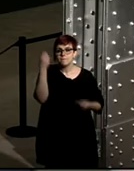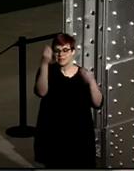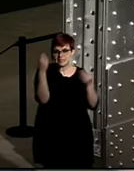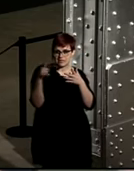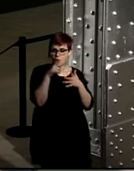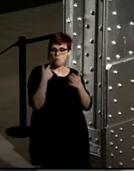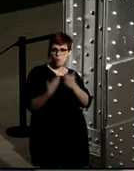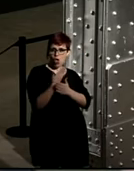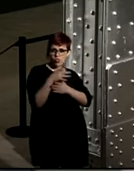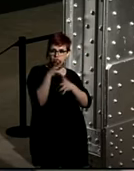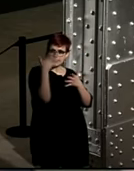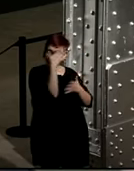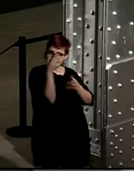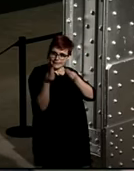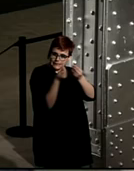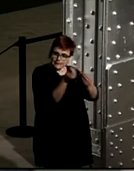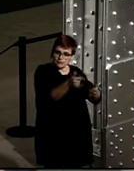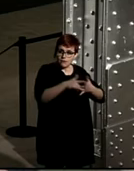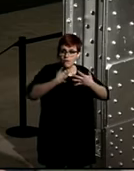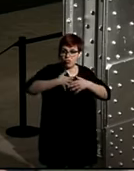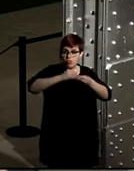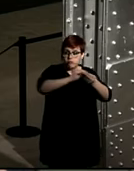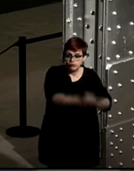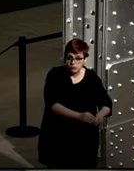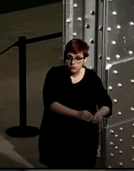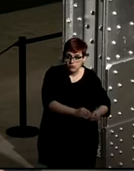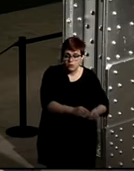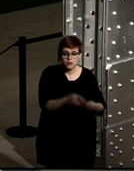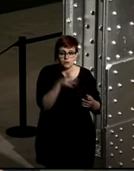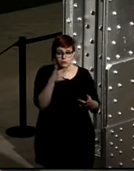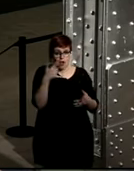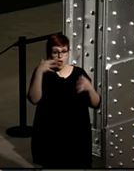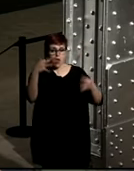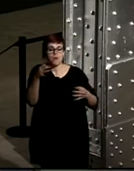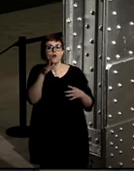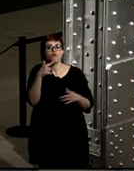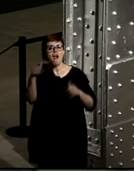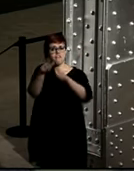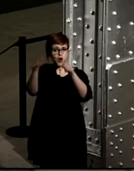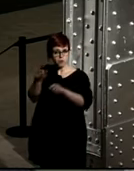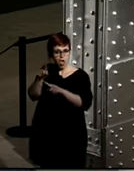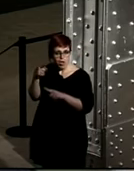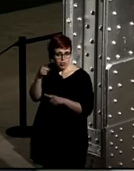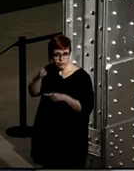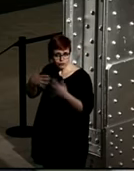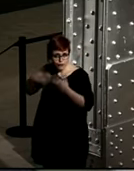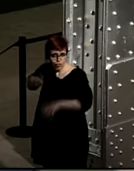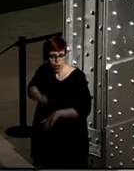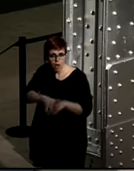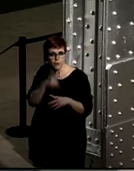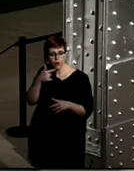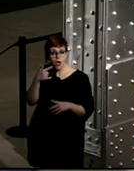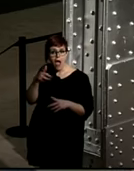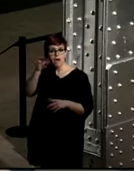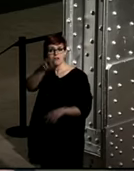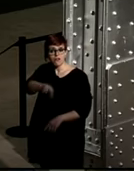se va a llevar o en lo que va a funcionar, yo creo que hoy estás acabado porque vas a hacer una fórmula que luego nunca va a funcionar. Yo creo que se va a